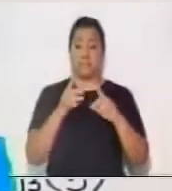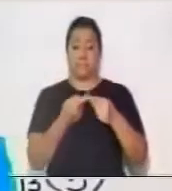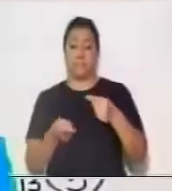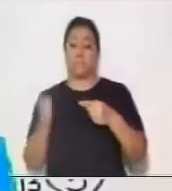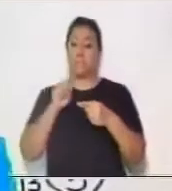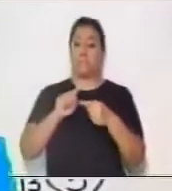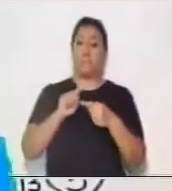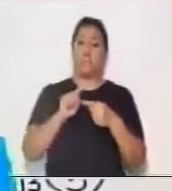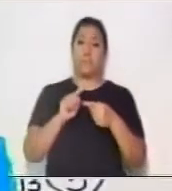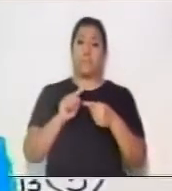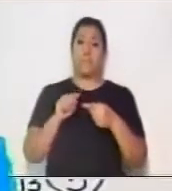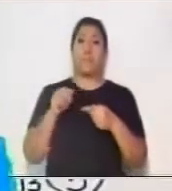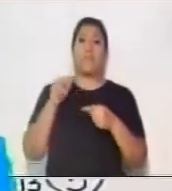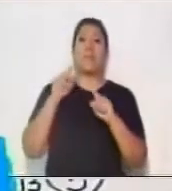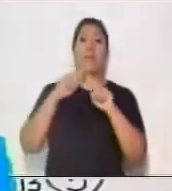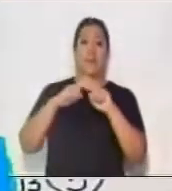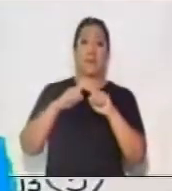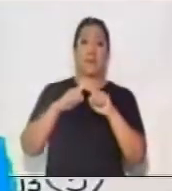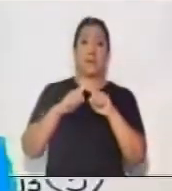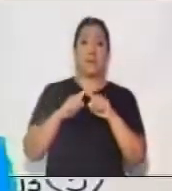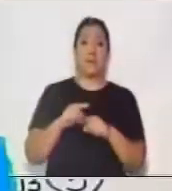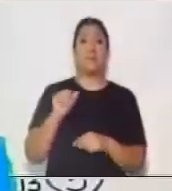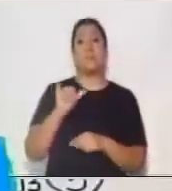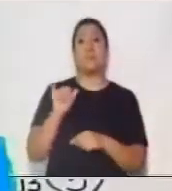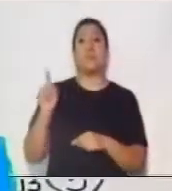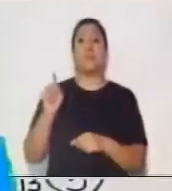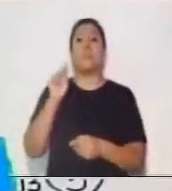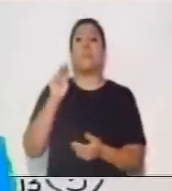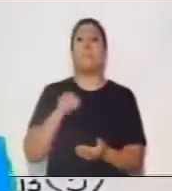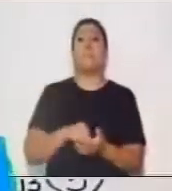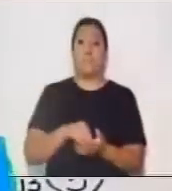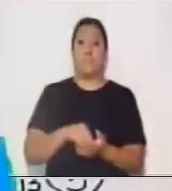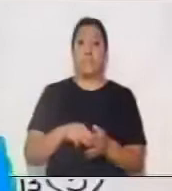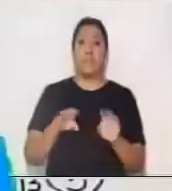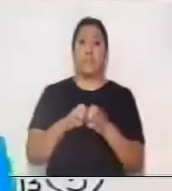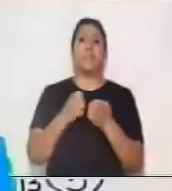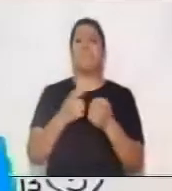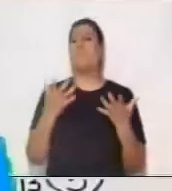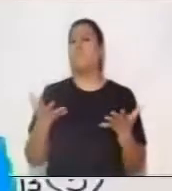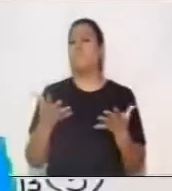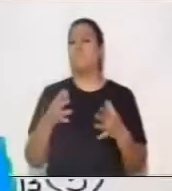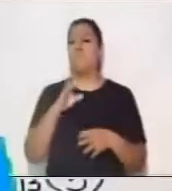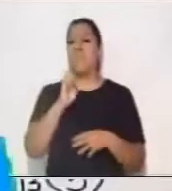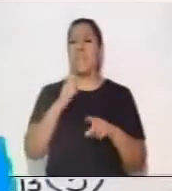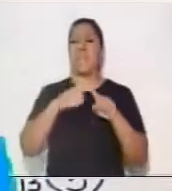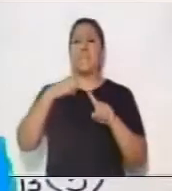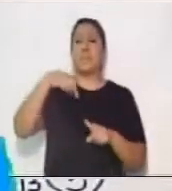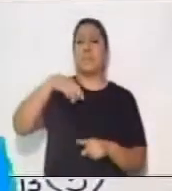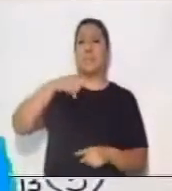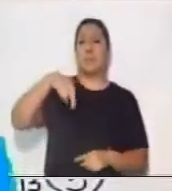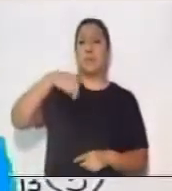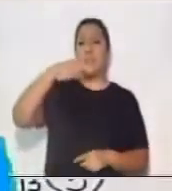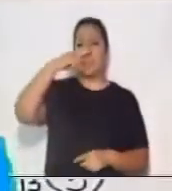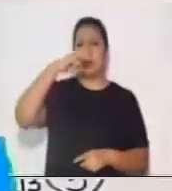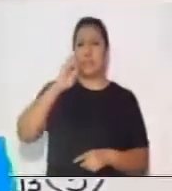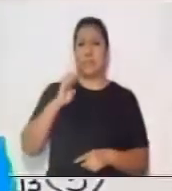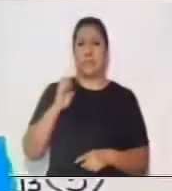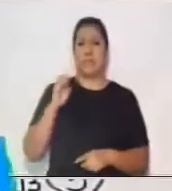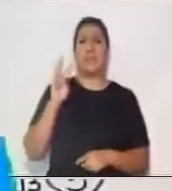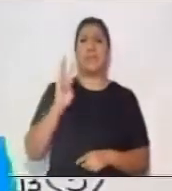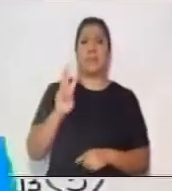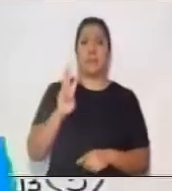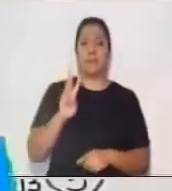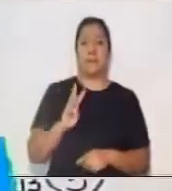¿Hola, Freddy? Papá, soy Fabiola. No sé nada de ti. No te ha cambiado la voz en todos